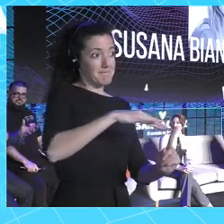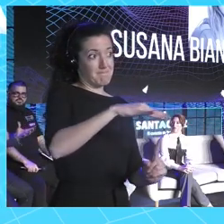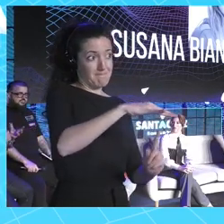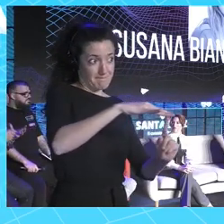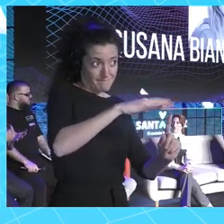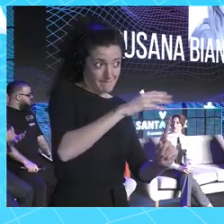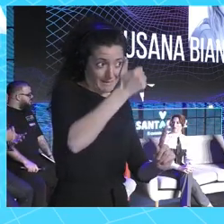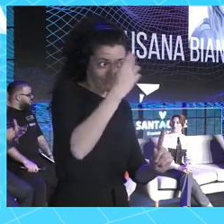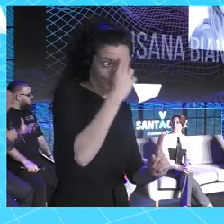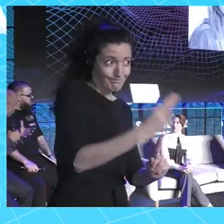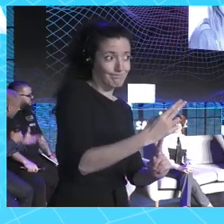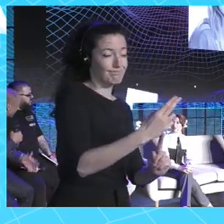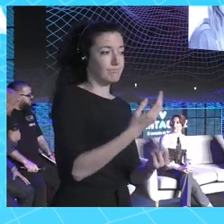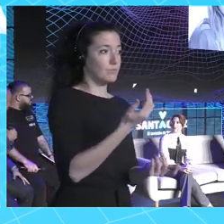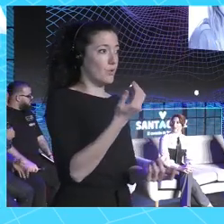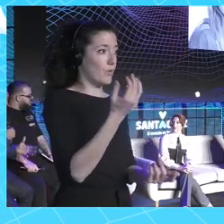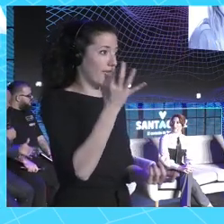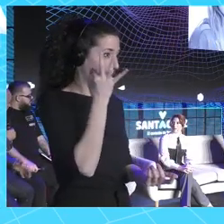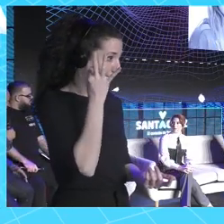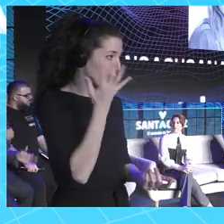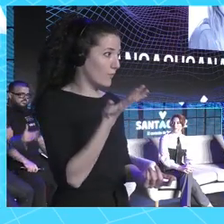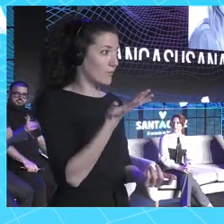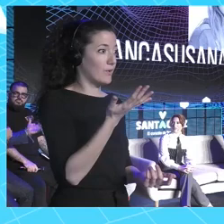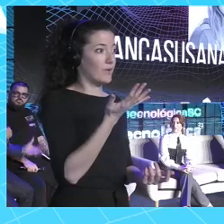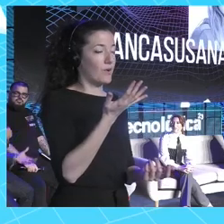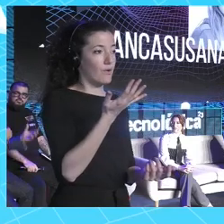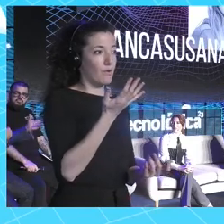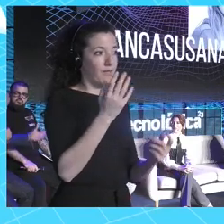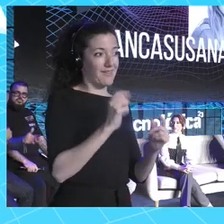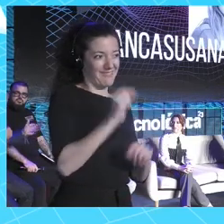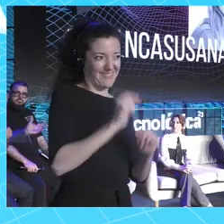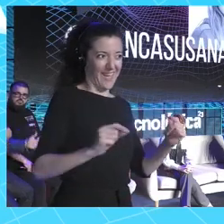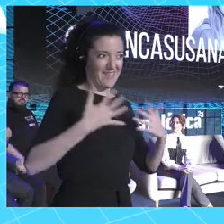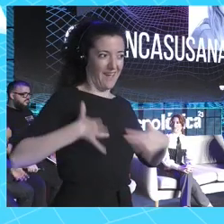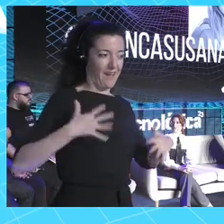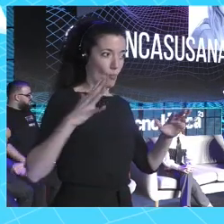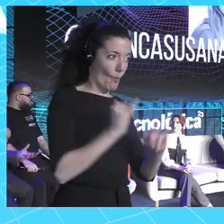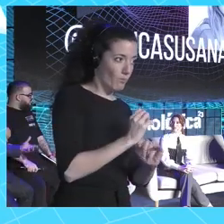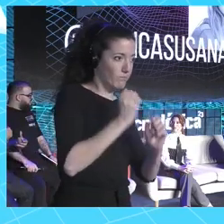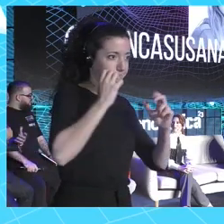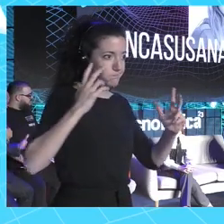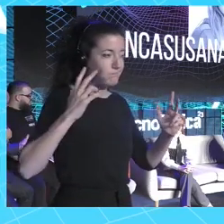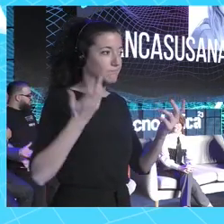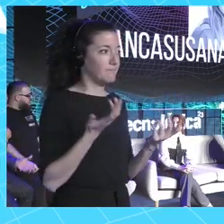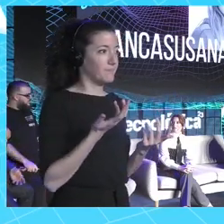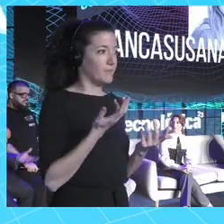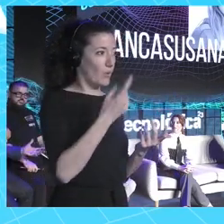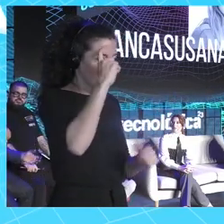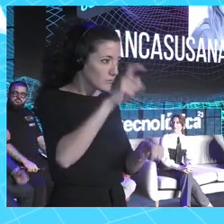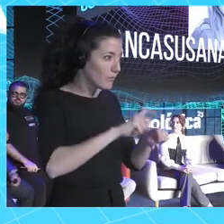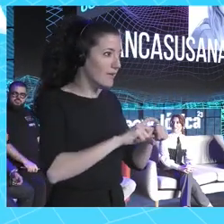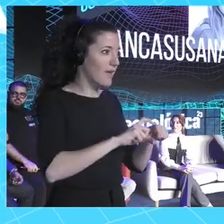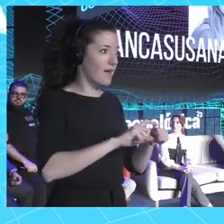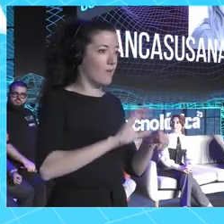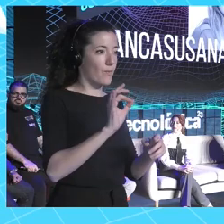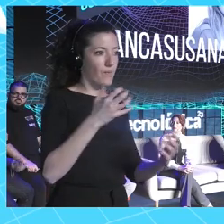la perspectiva de género de volúmenes de tallas cada uno en el ámbito de la psicología o en el de cómo expresarse a través del